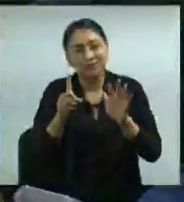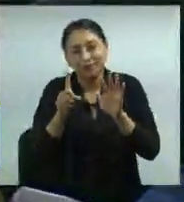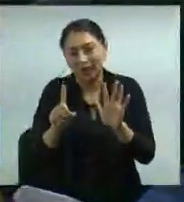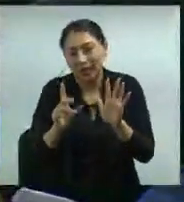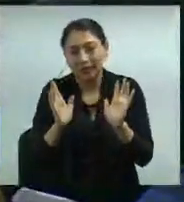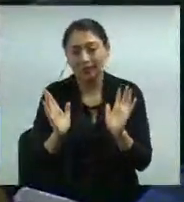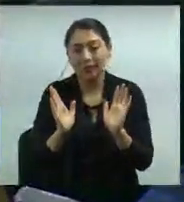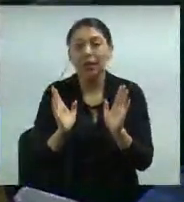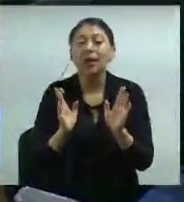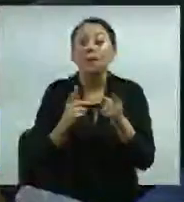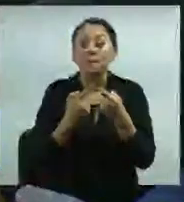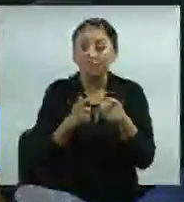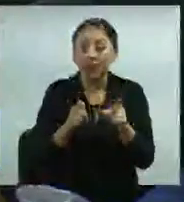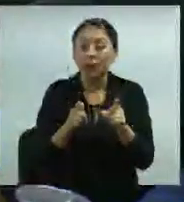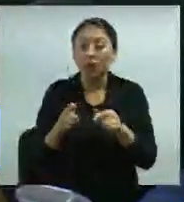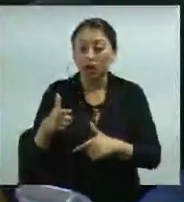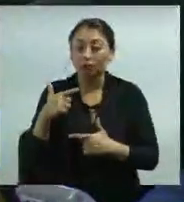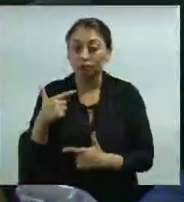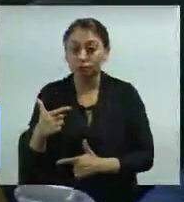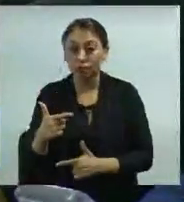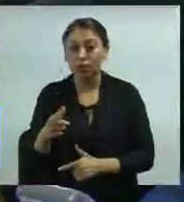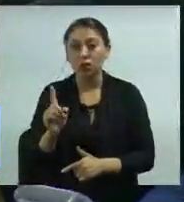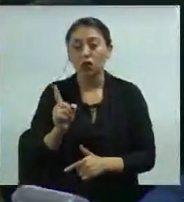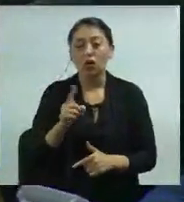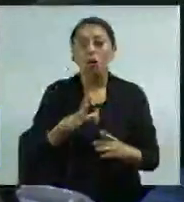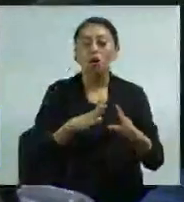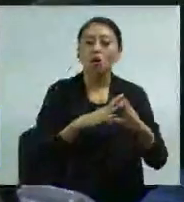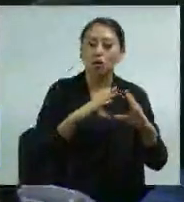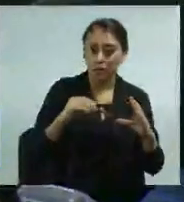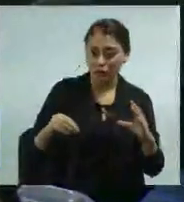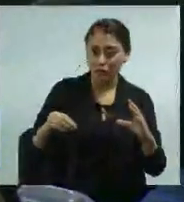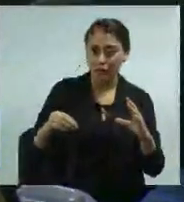para que los tenga el ejército, no los tenga Conred.